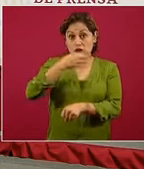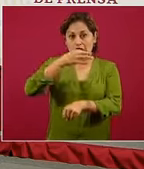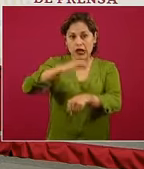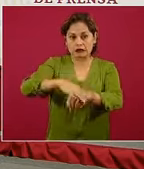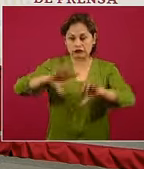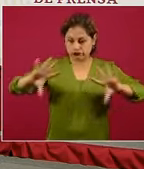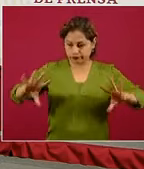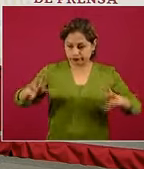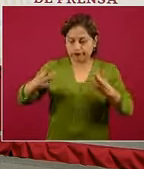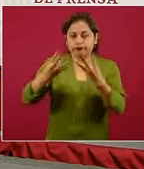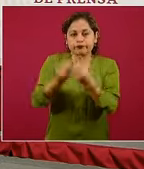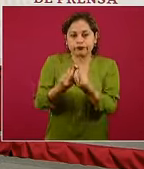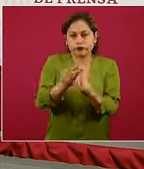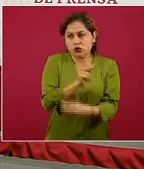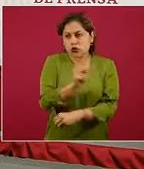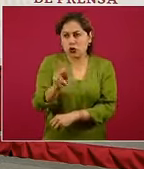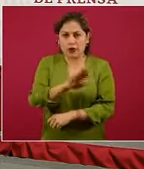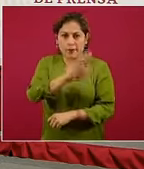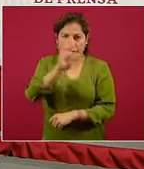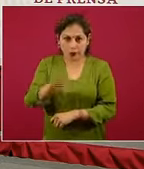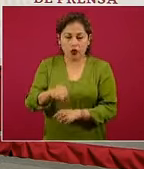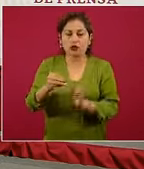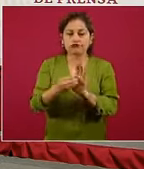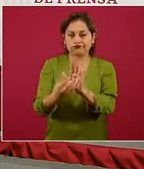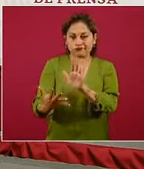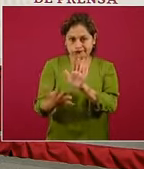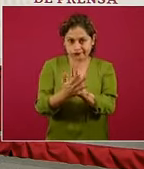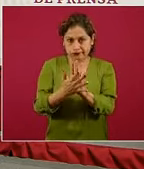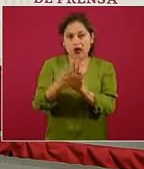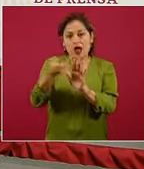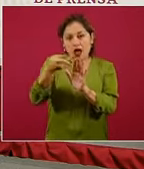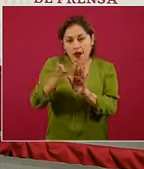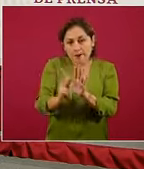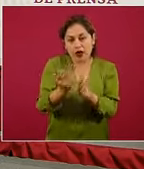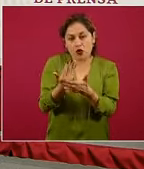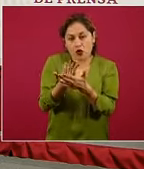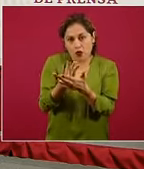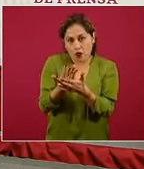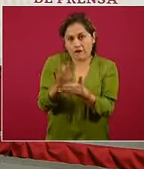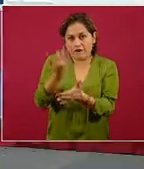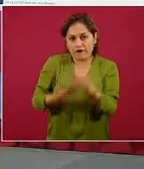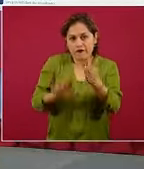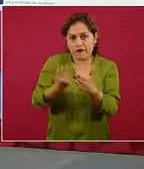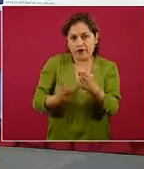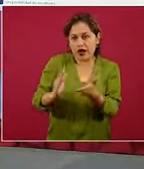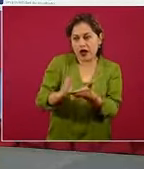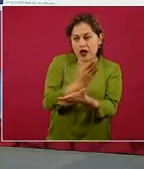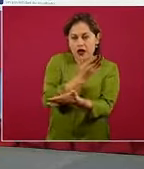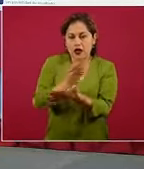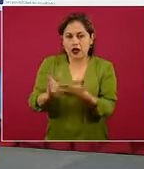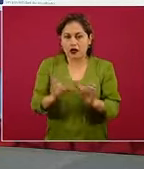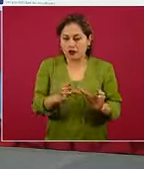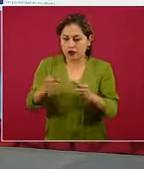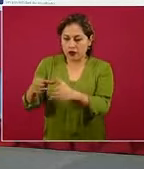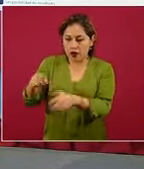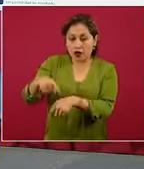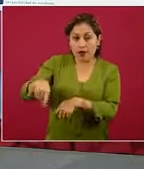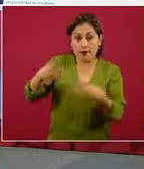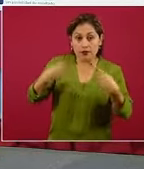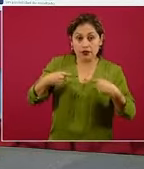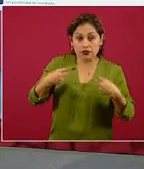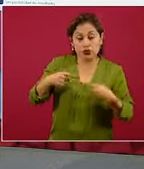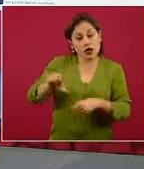personas que han fallecido para en su momento tener integrada toda la posibilidad o la expectativa de que en su